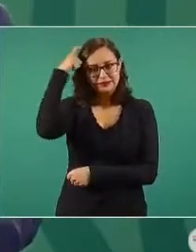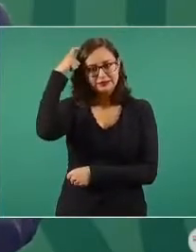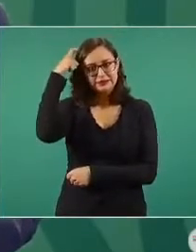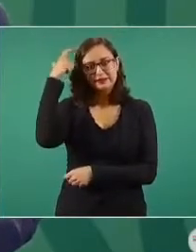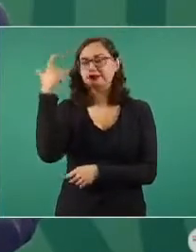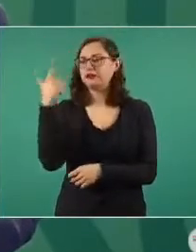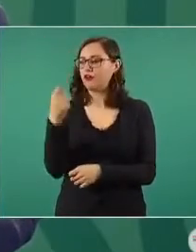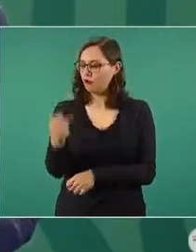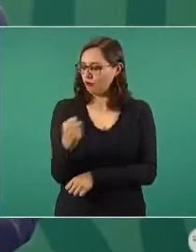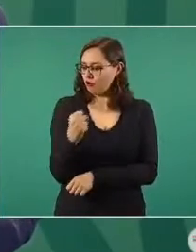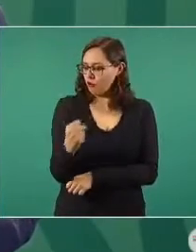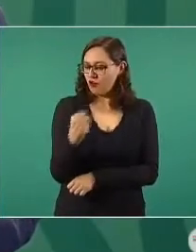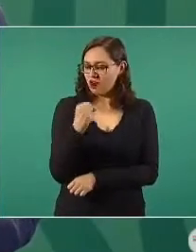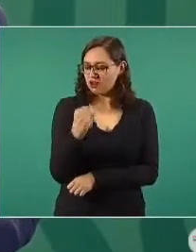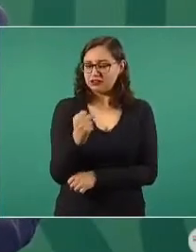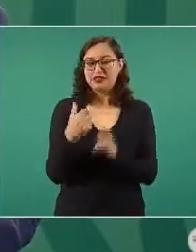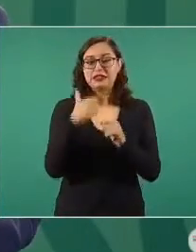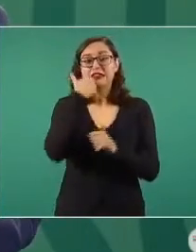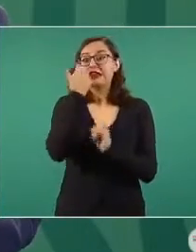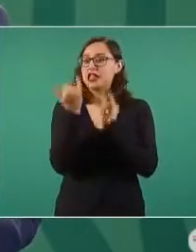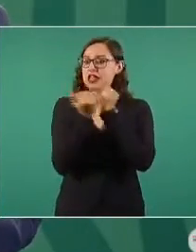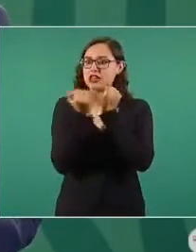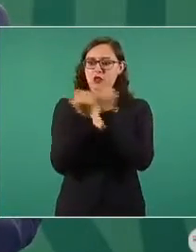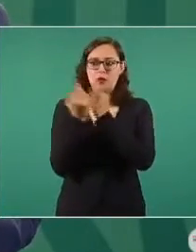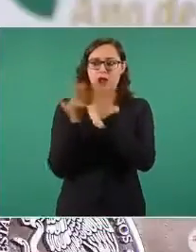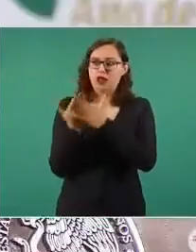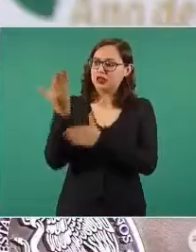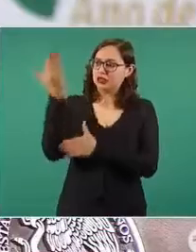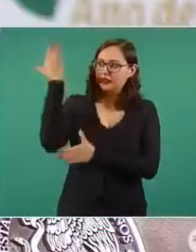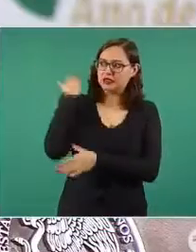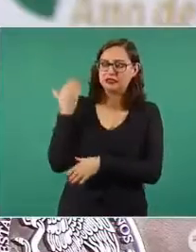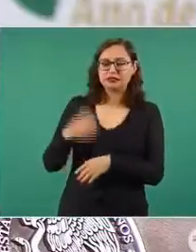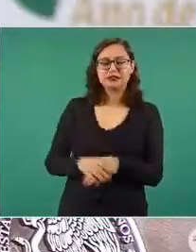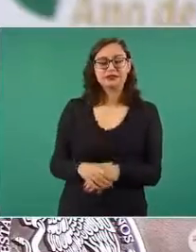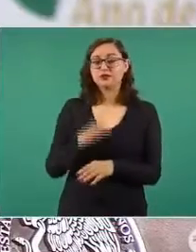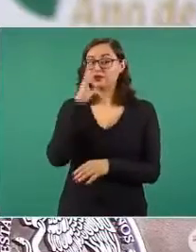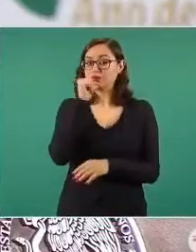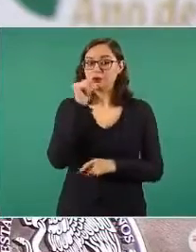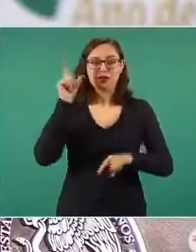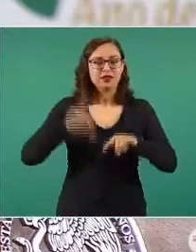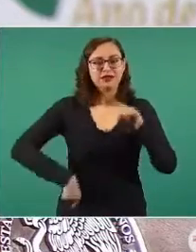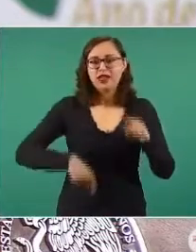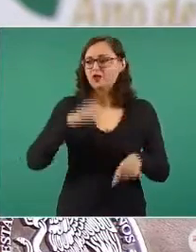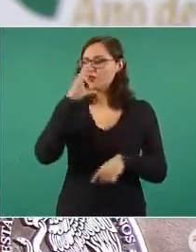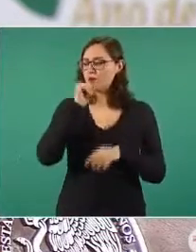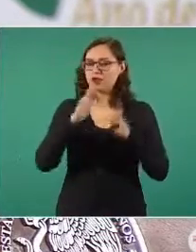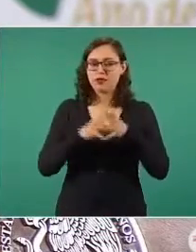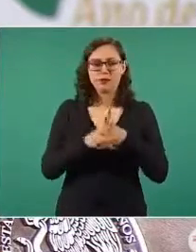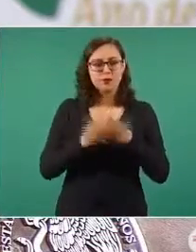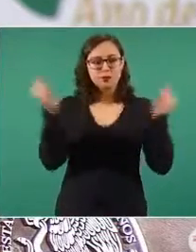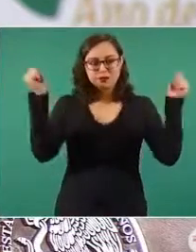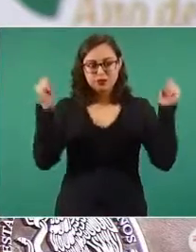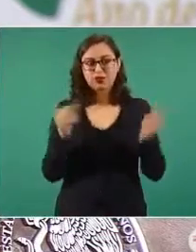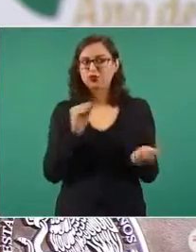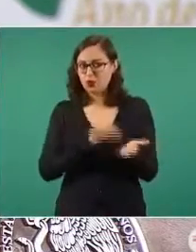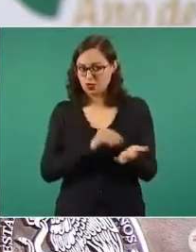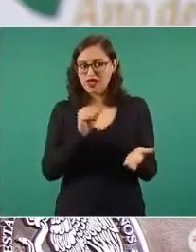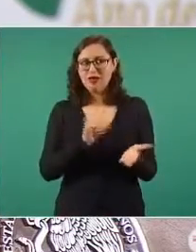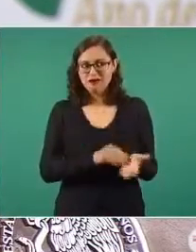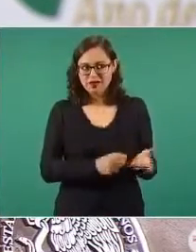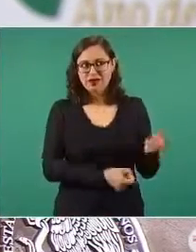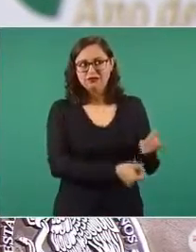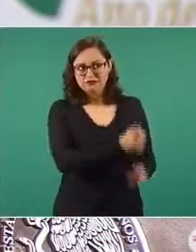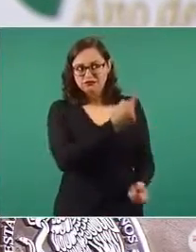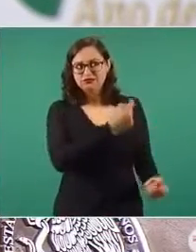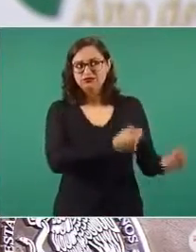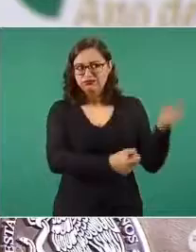ir así ya de una vez y para siempre. Ahí andan